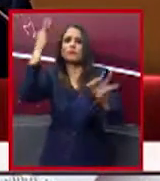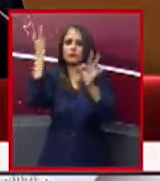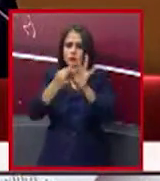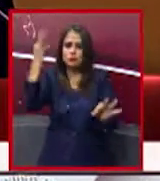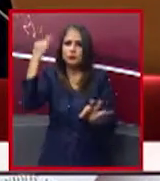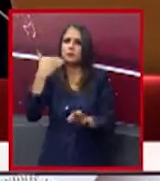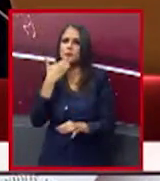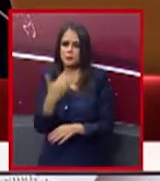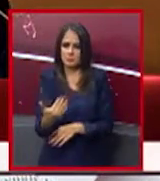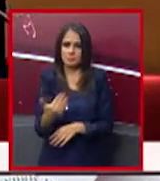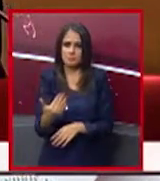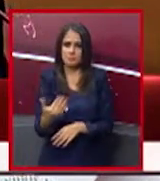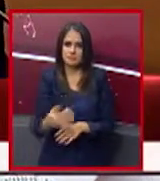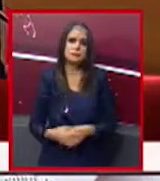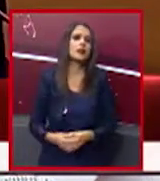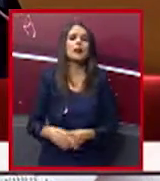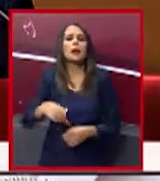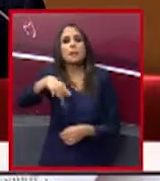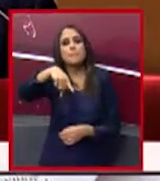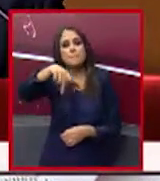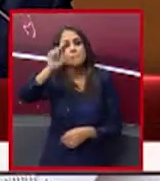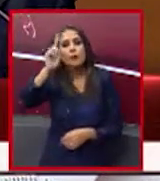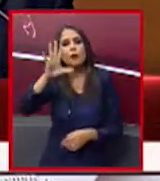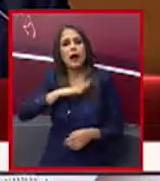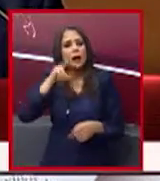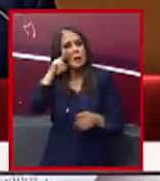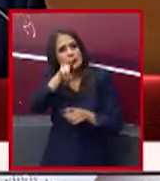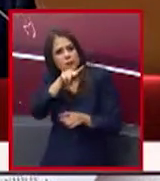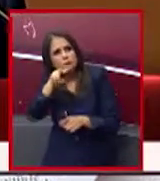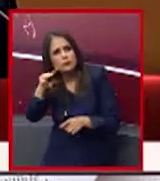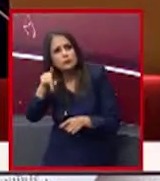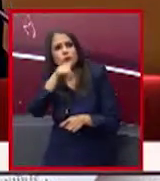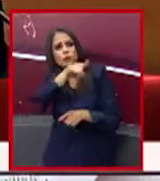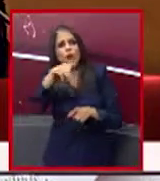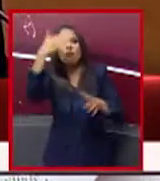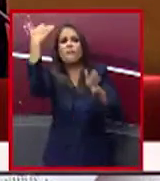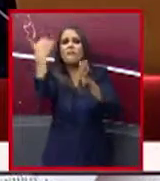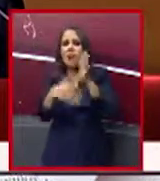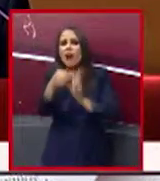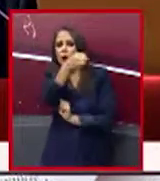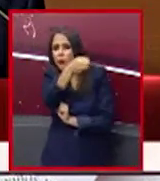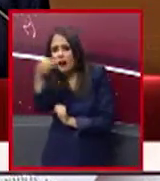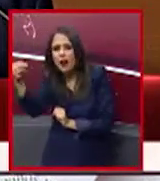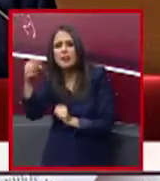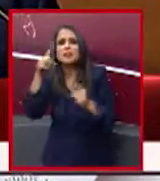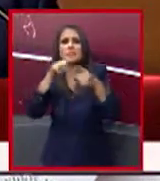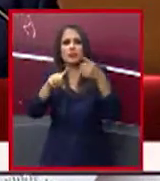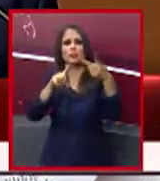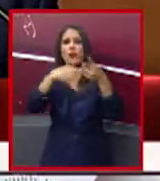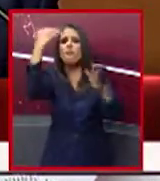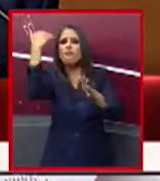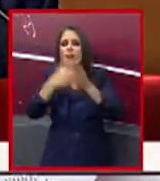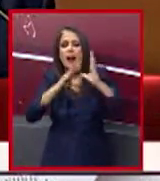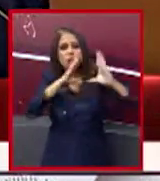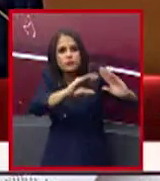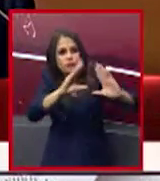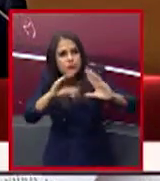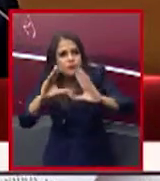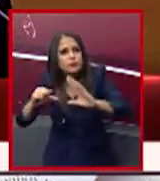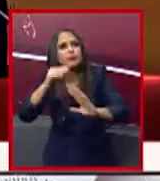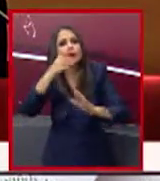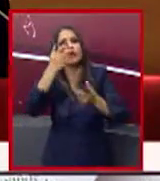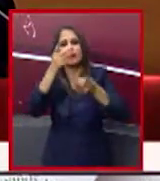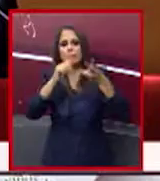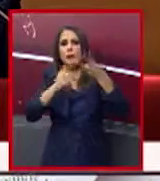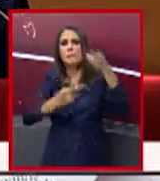objetivo, pero están en un estado de falta de organización, de capacitación, de créditos,